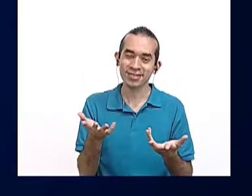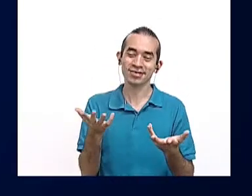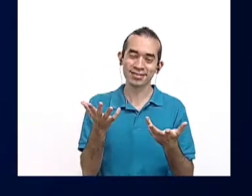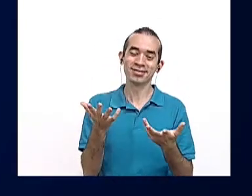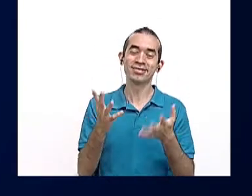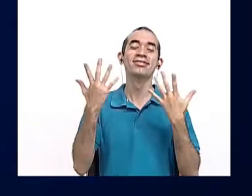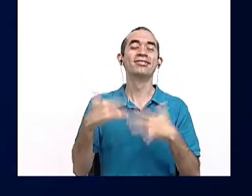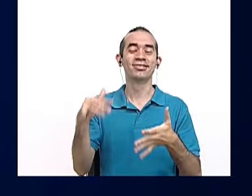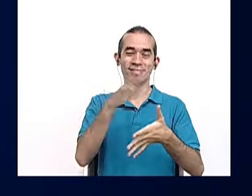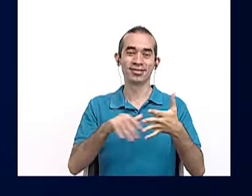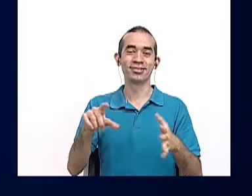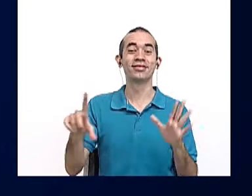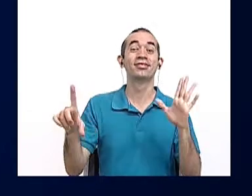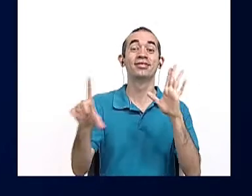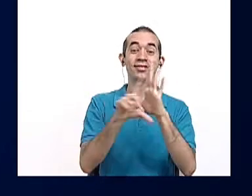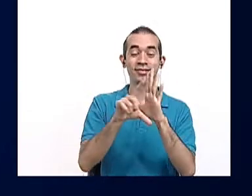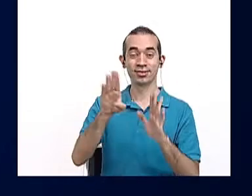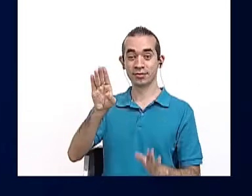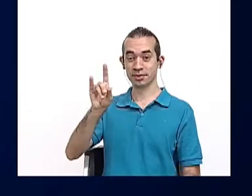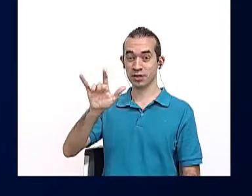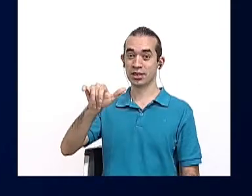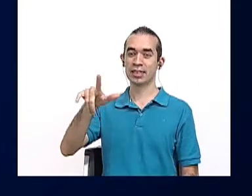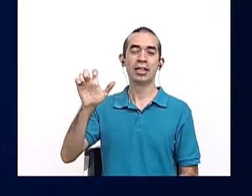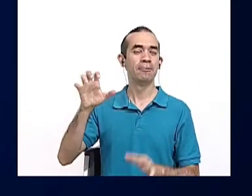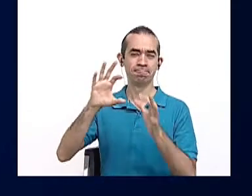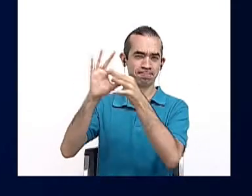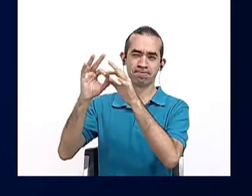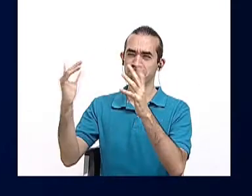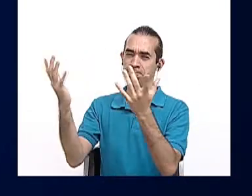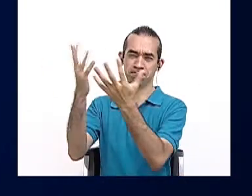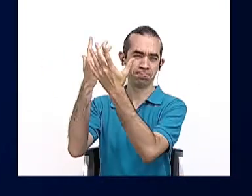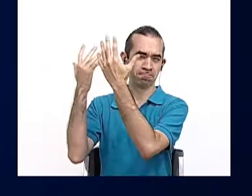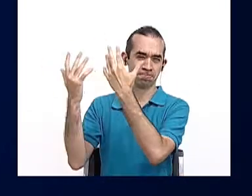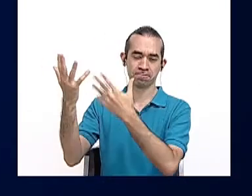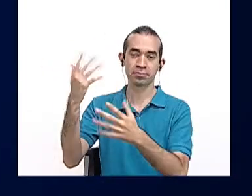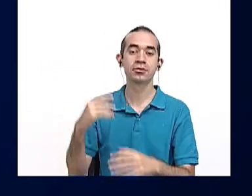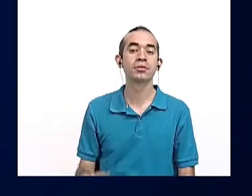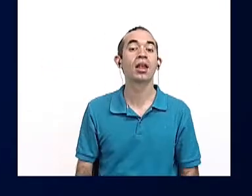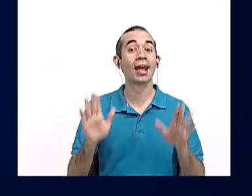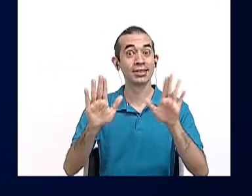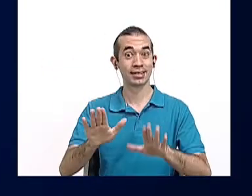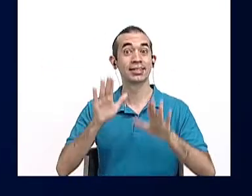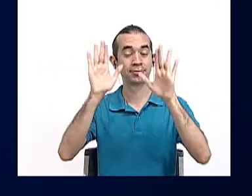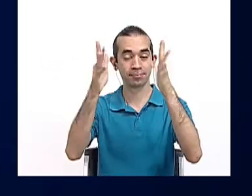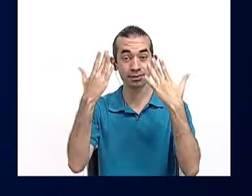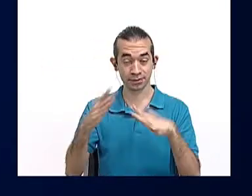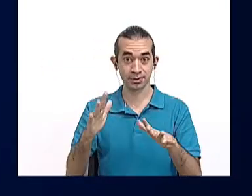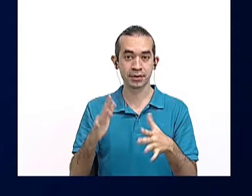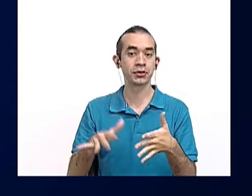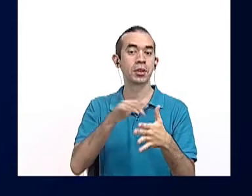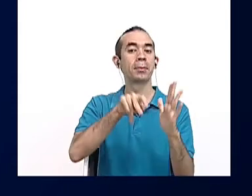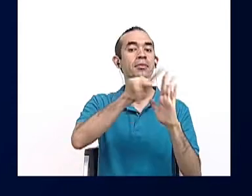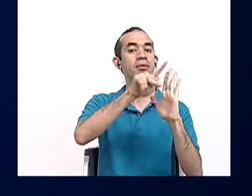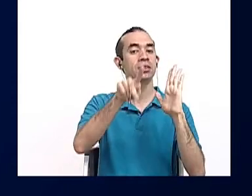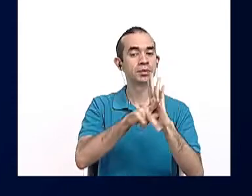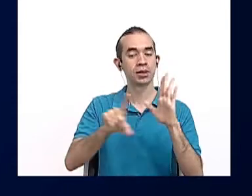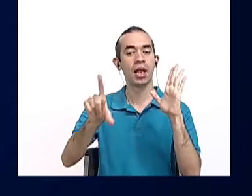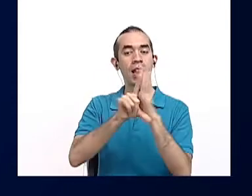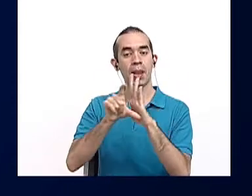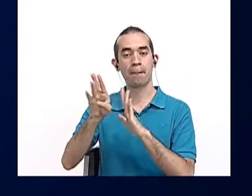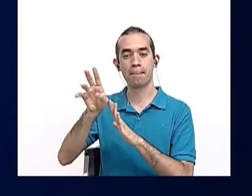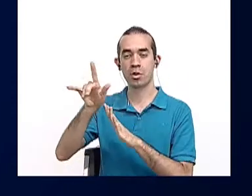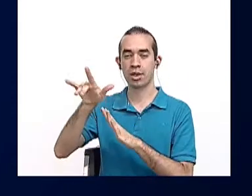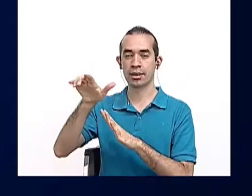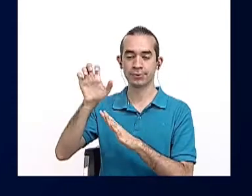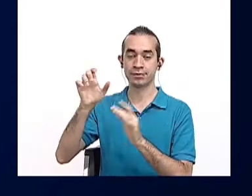estuvimos estudiando la ley de Boyle. ¿Sí se acuerdan? Excelente, estudiamos el principio de la ley de Boyle y